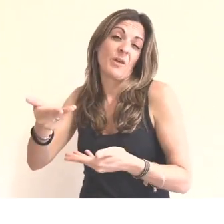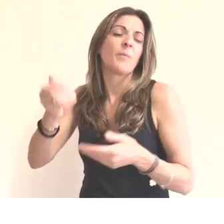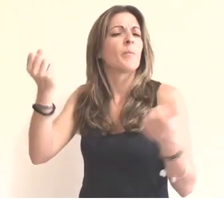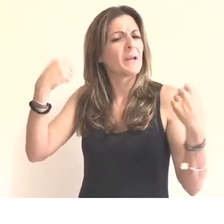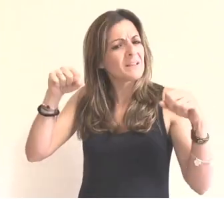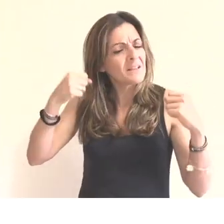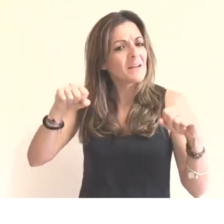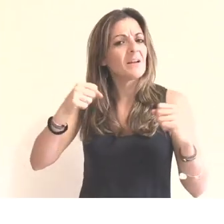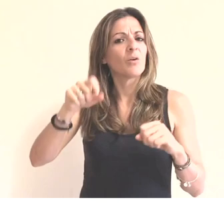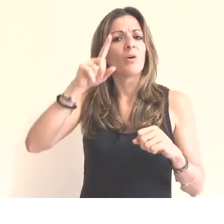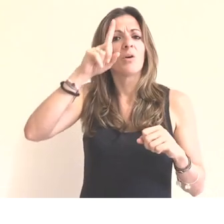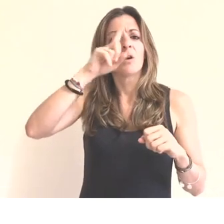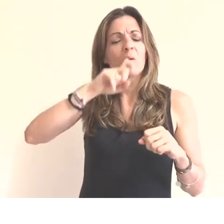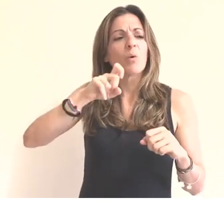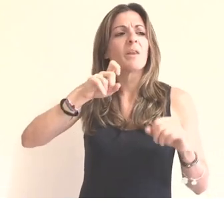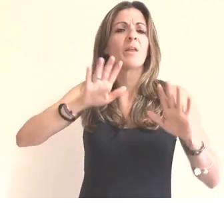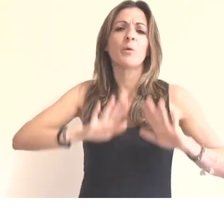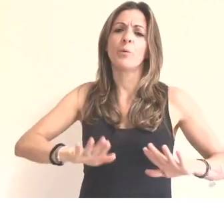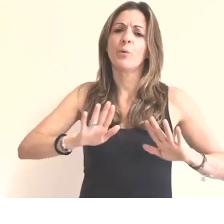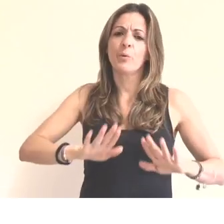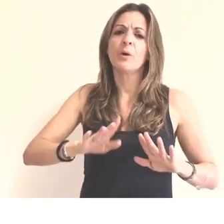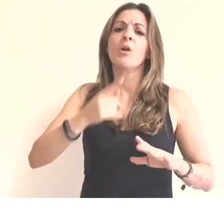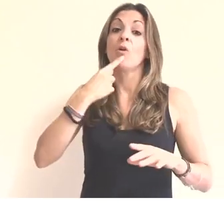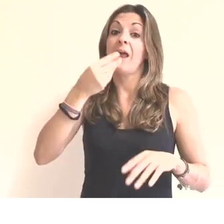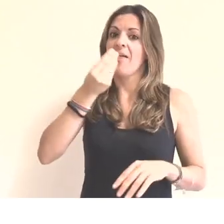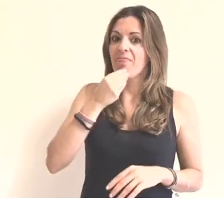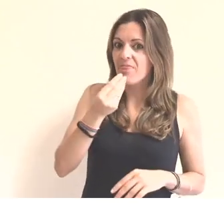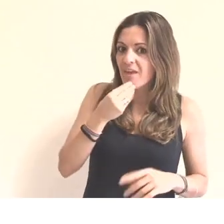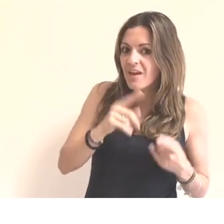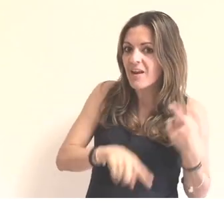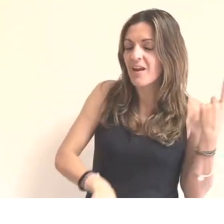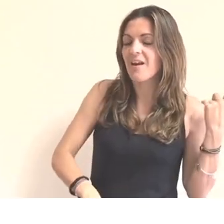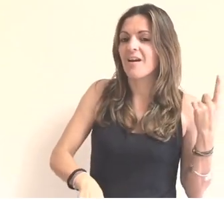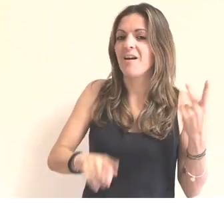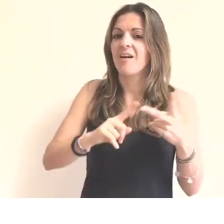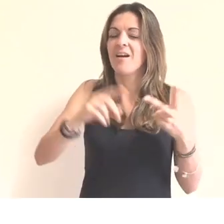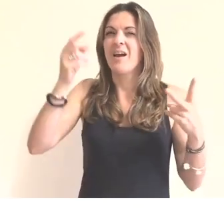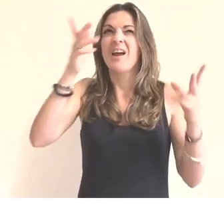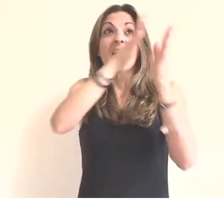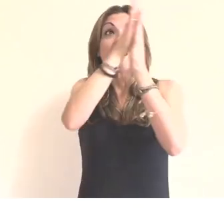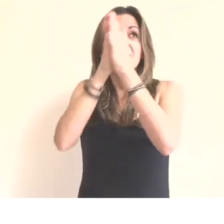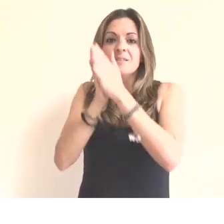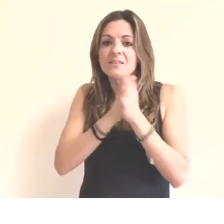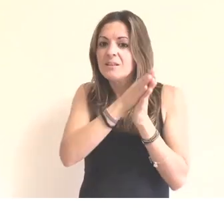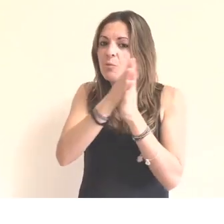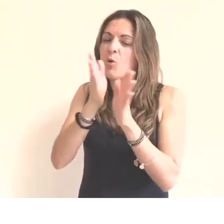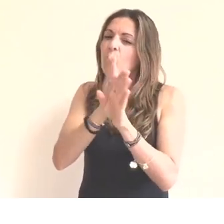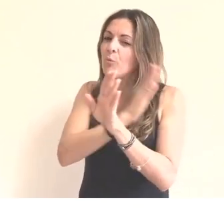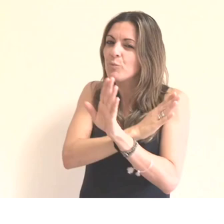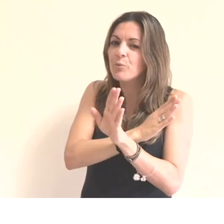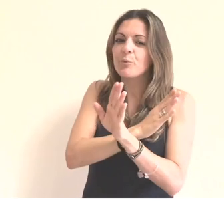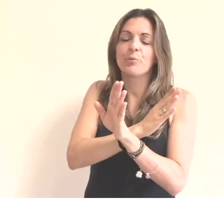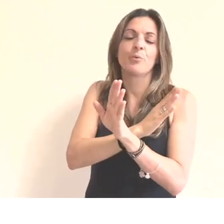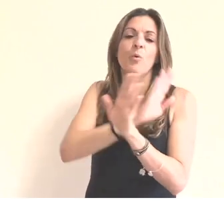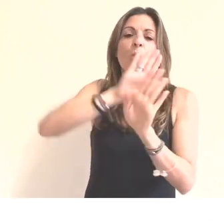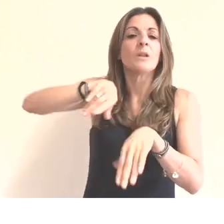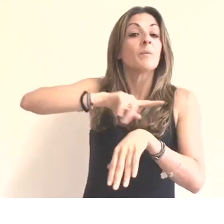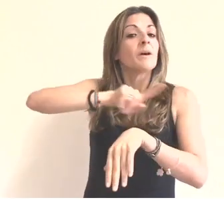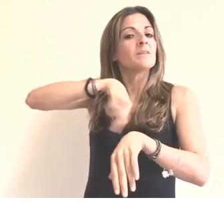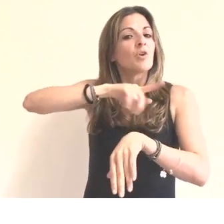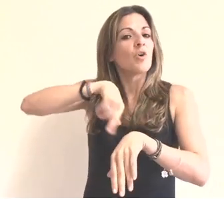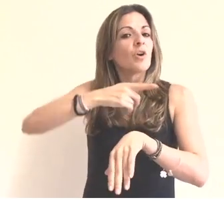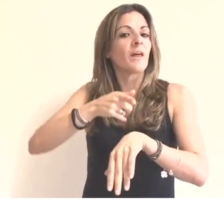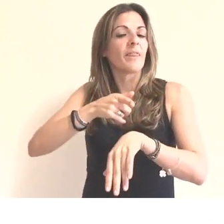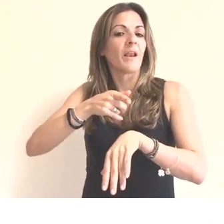dormir. Espero que te ayuden, practícalos. Recuerda respetar tu ritmo de cena, tu ritmo de bajada